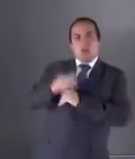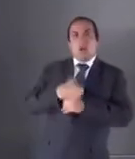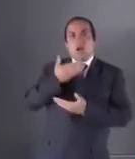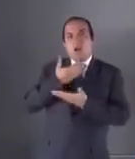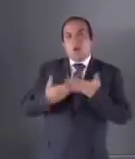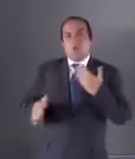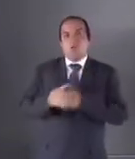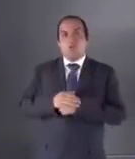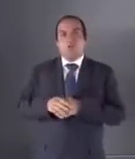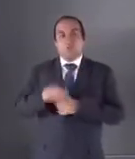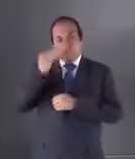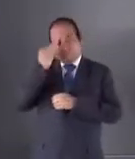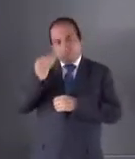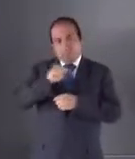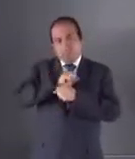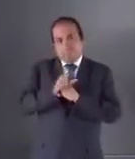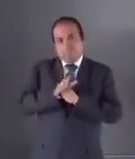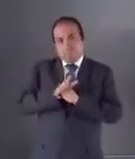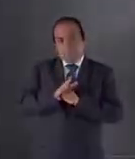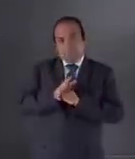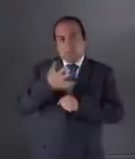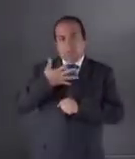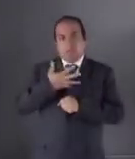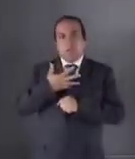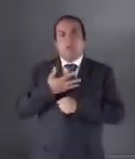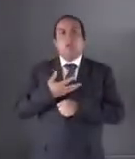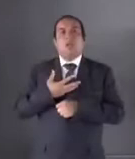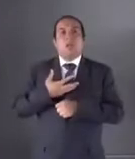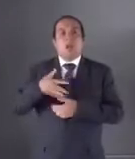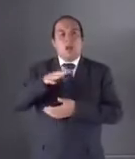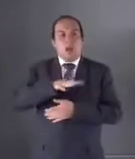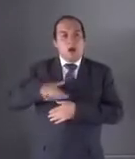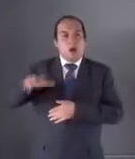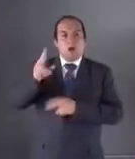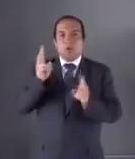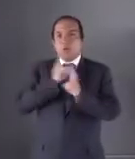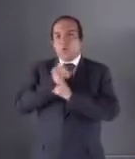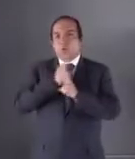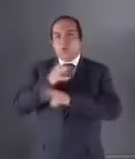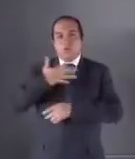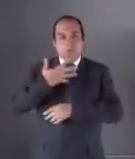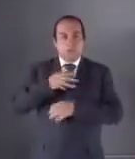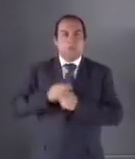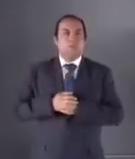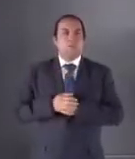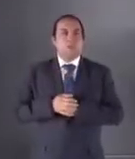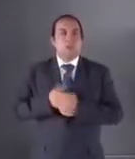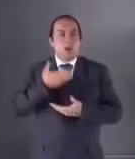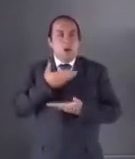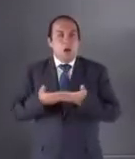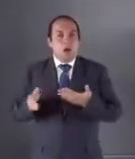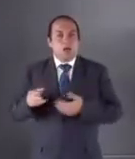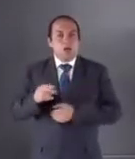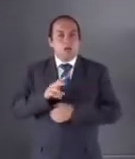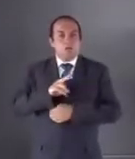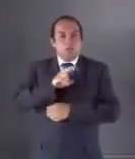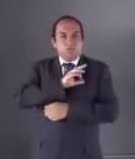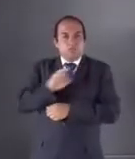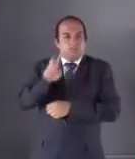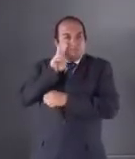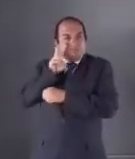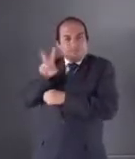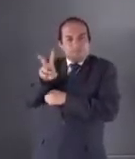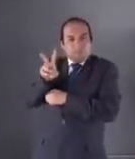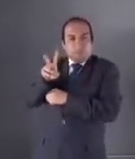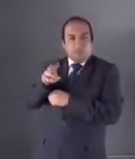es importante contar con sistemas ventilados. Pues vamos a continuar. Como ven, ya está